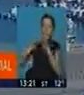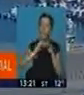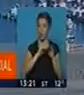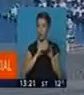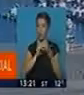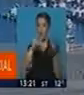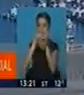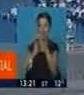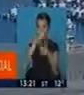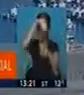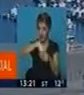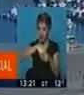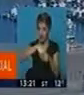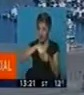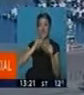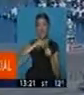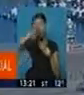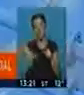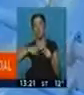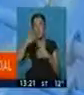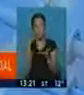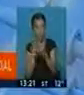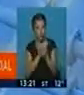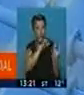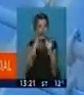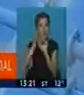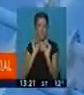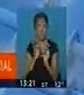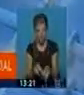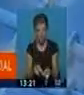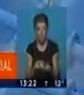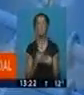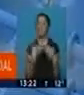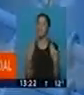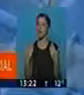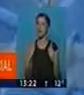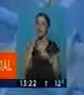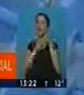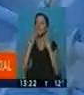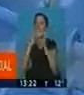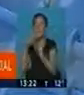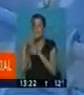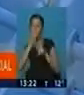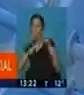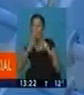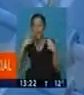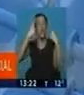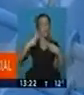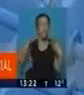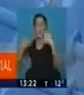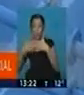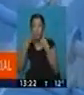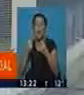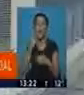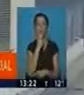en teoría, te debería llevar a una política productiva común. ¿Cuáles son los países que tratan de construir uniones aduaneras, aquellos países que tienen industrias,